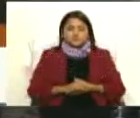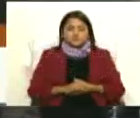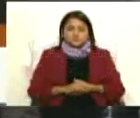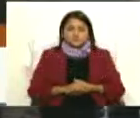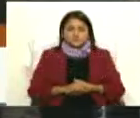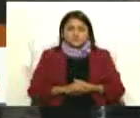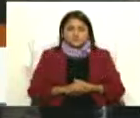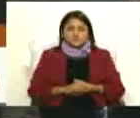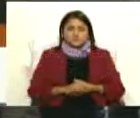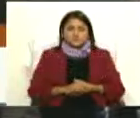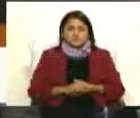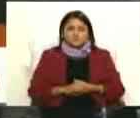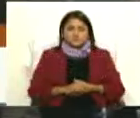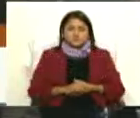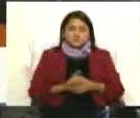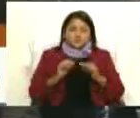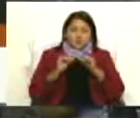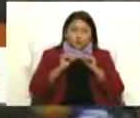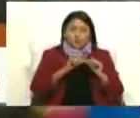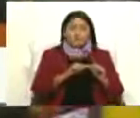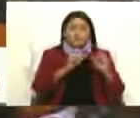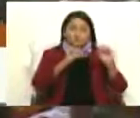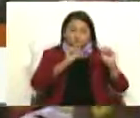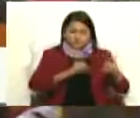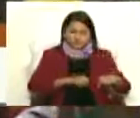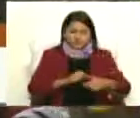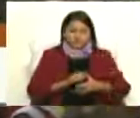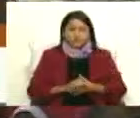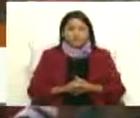Bueno, seguimos.